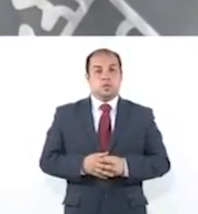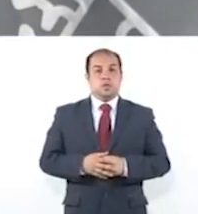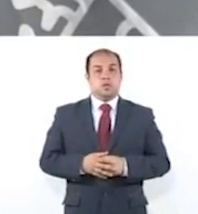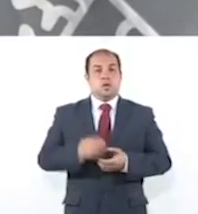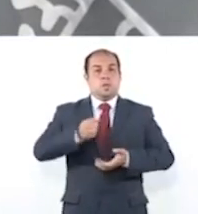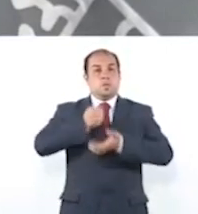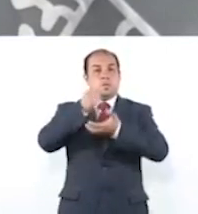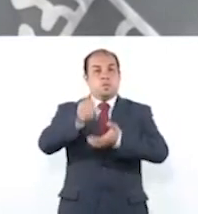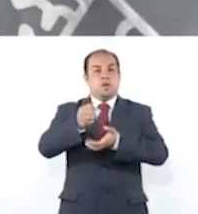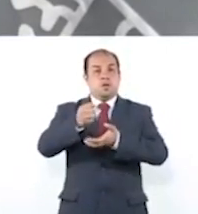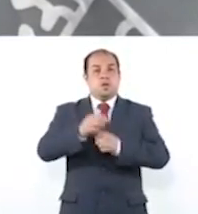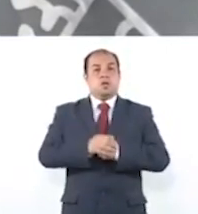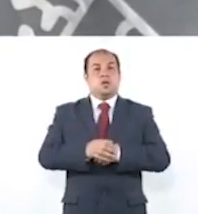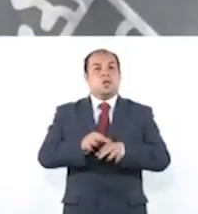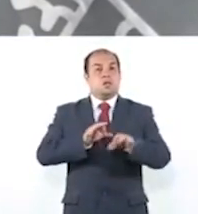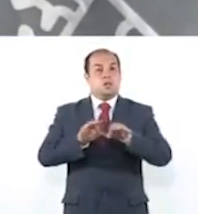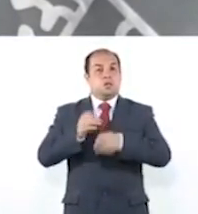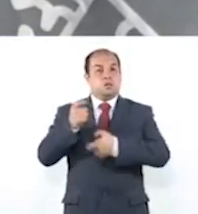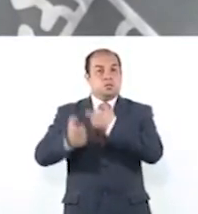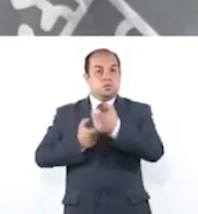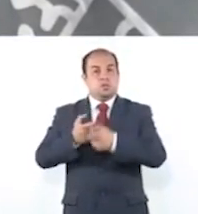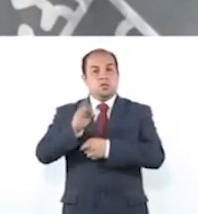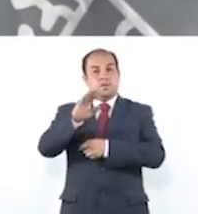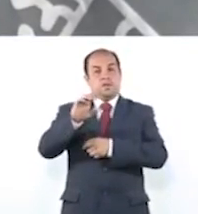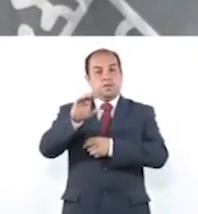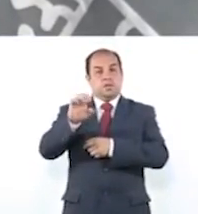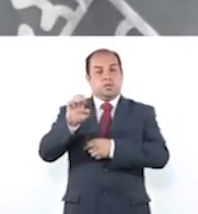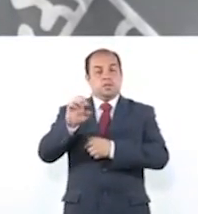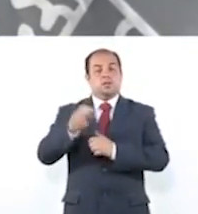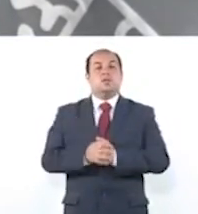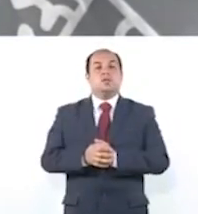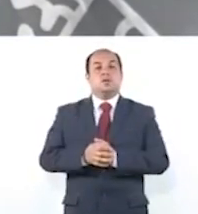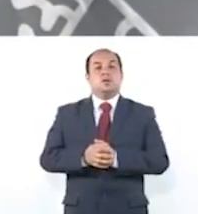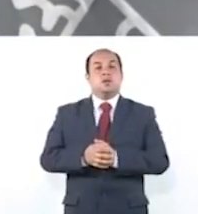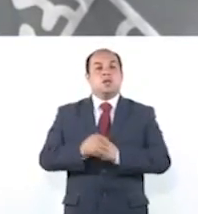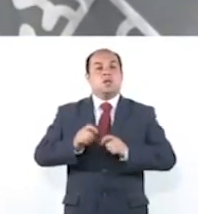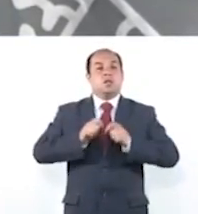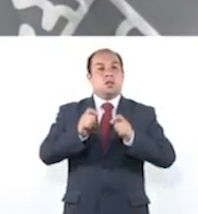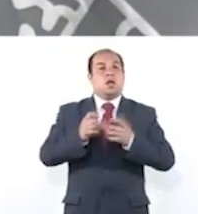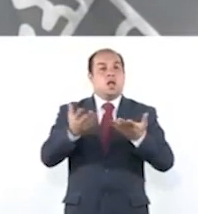de la operación económica y el Fondo de Cultura aportará el trabajo editorial.